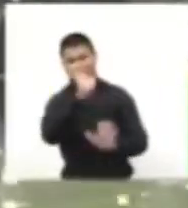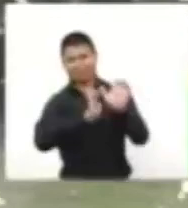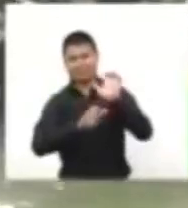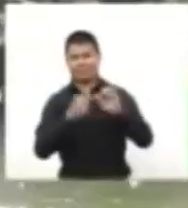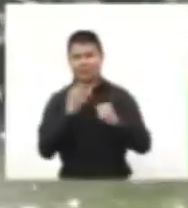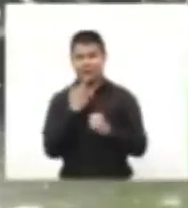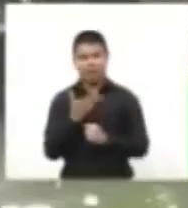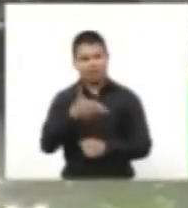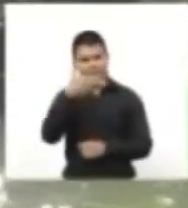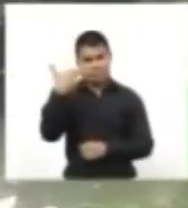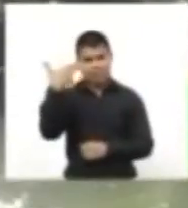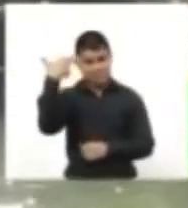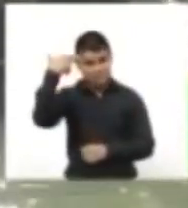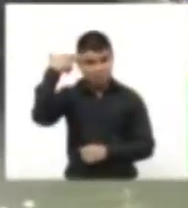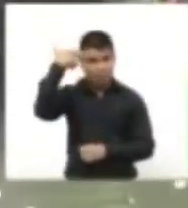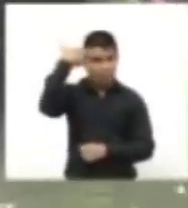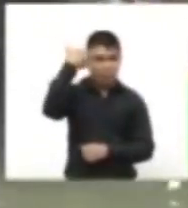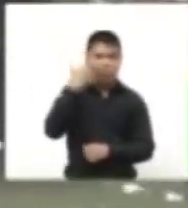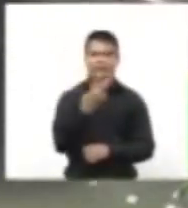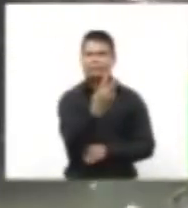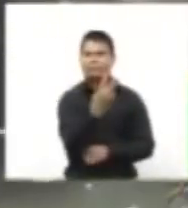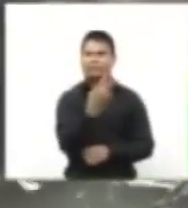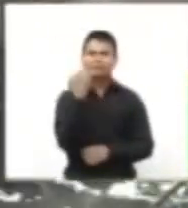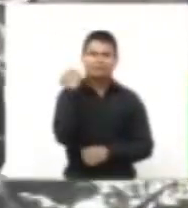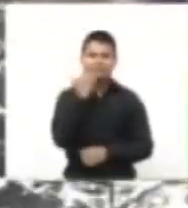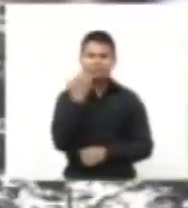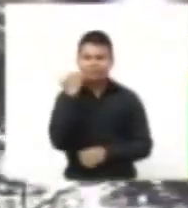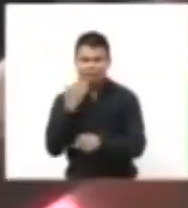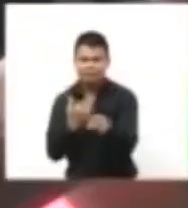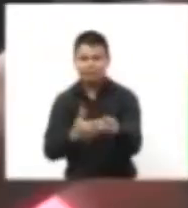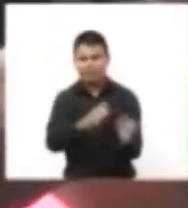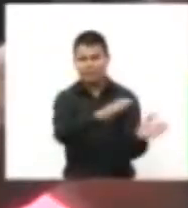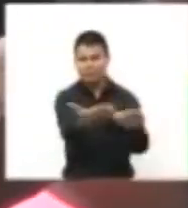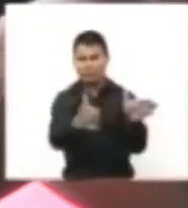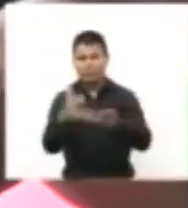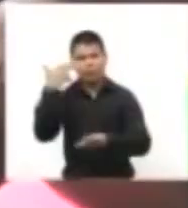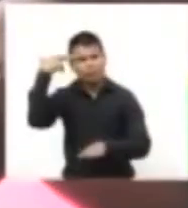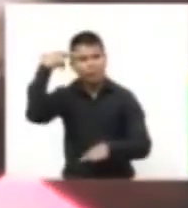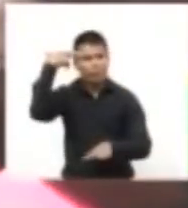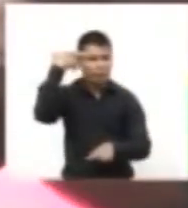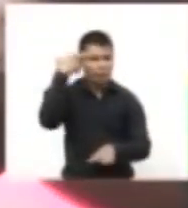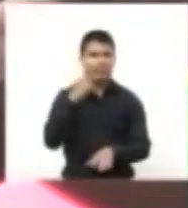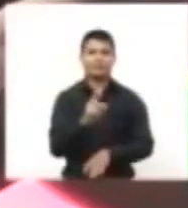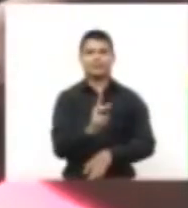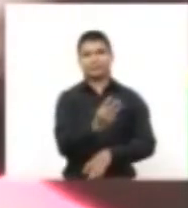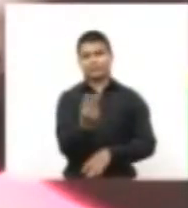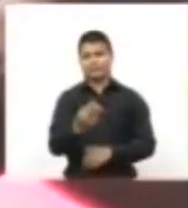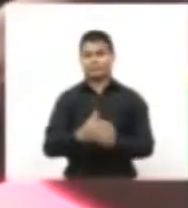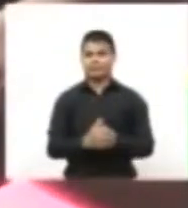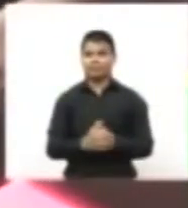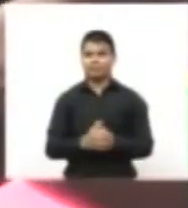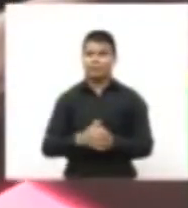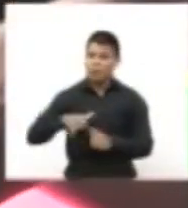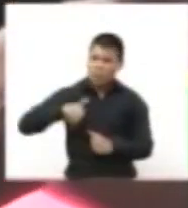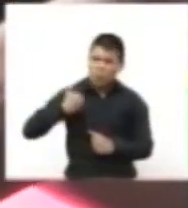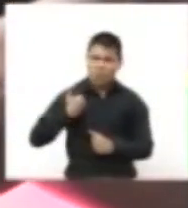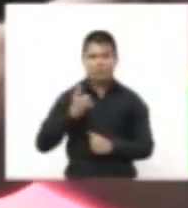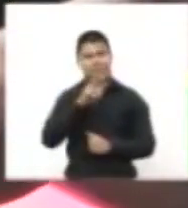de gracia en la cabeza en sector y paraje solitario del río Manzanares. Son mujeres jóvenes, 25 a 30 años,